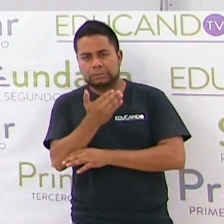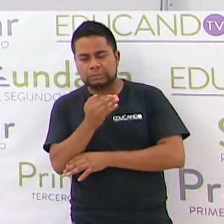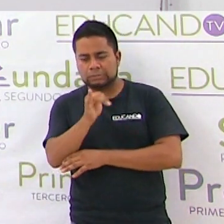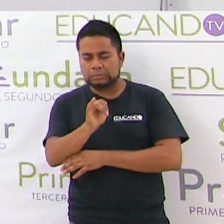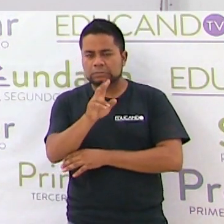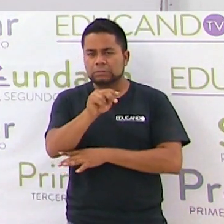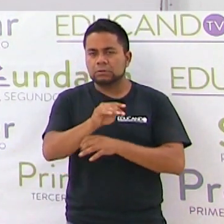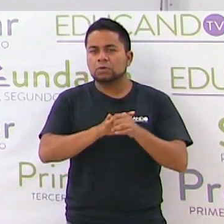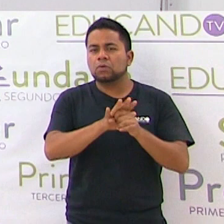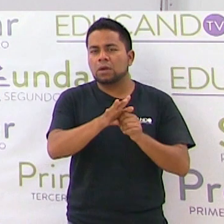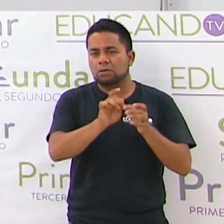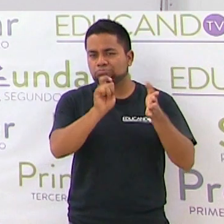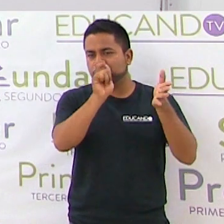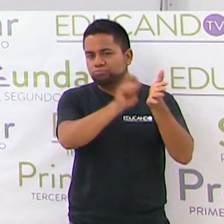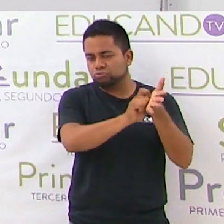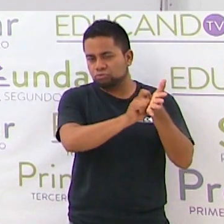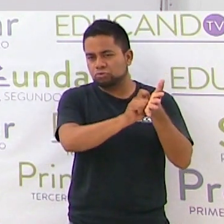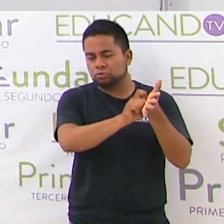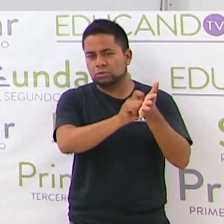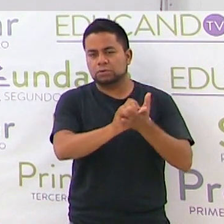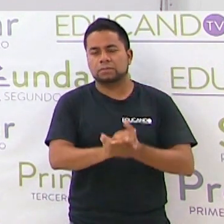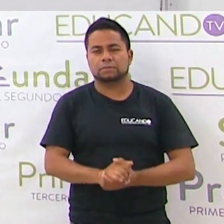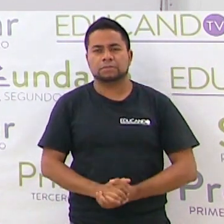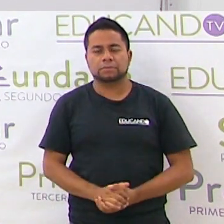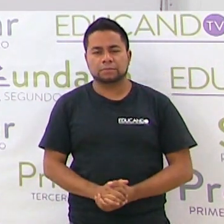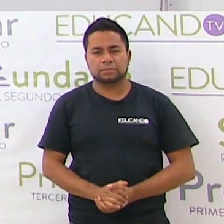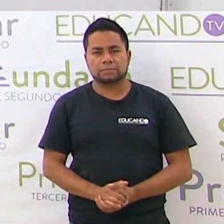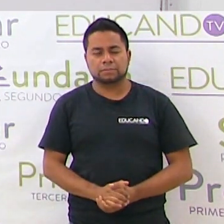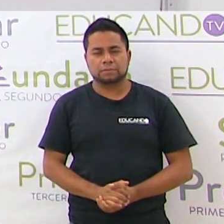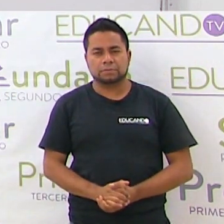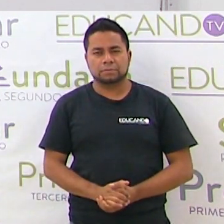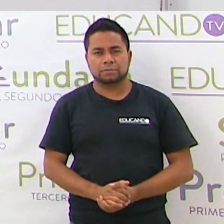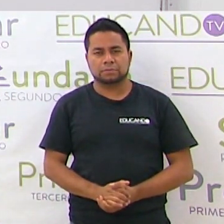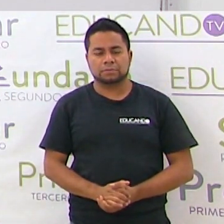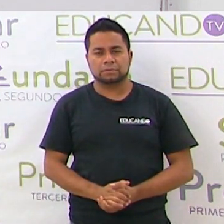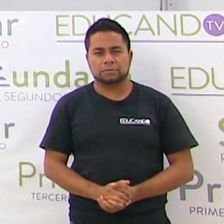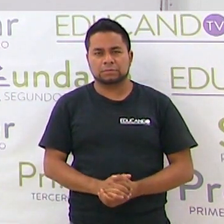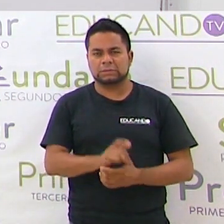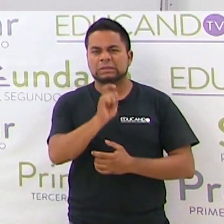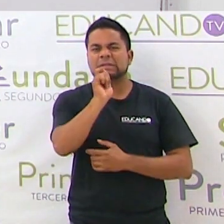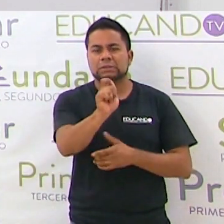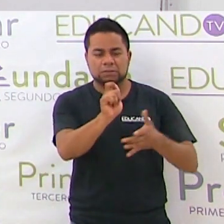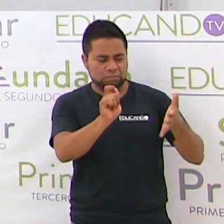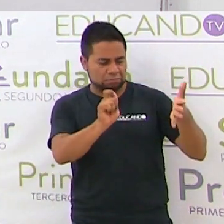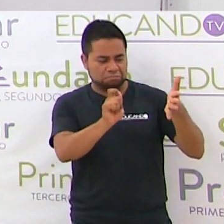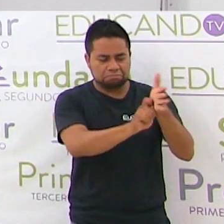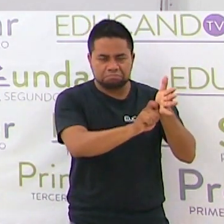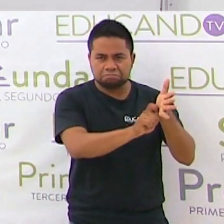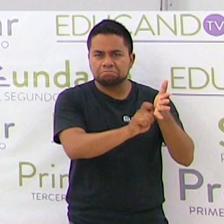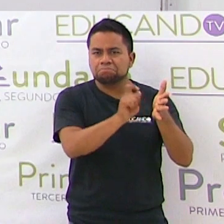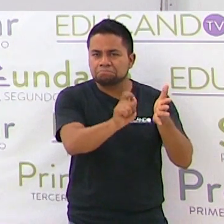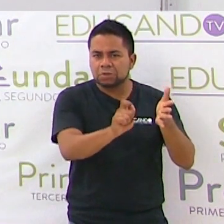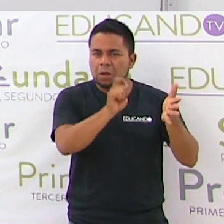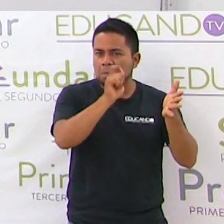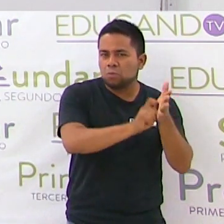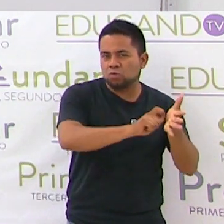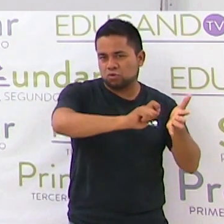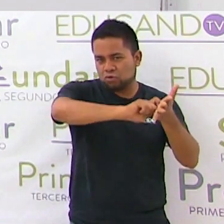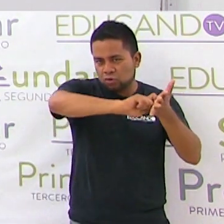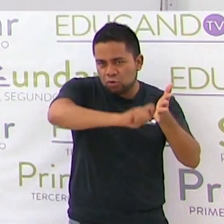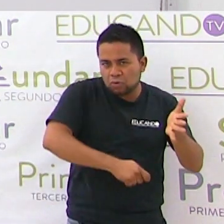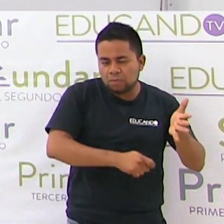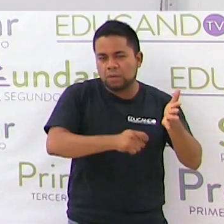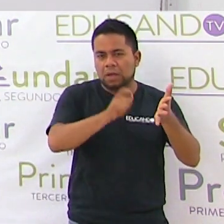de la puntuación. ¿Qué es la puntuación? Pues son los puntos, las comas,